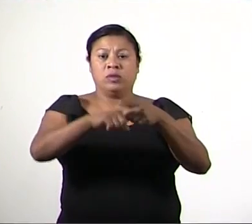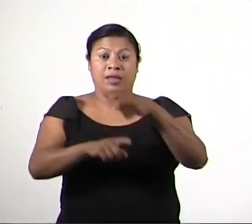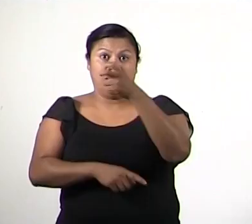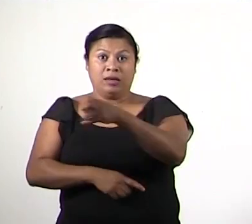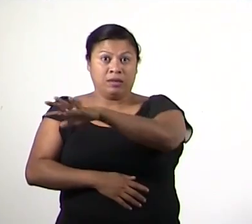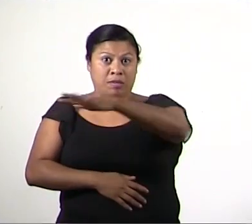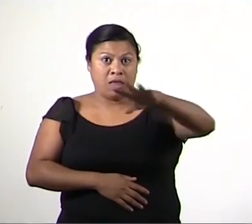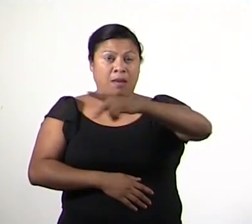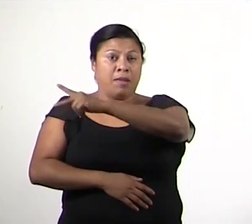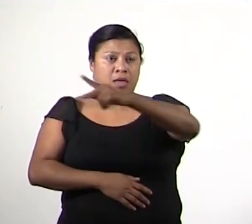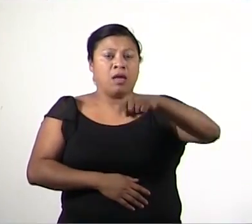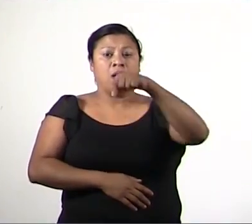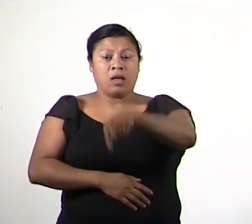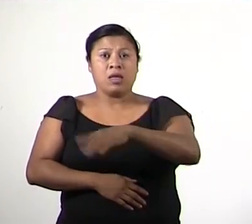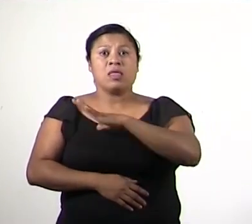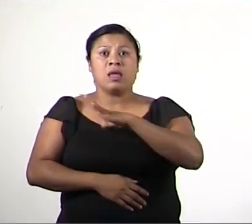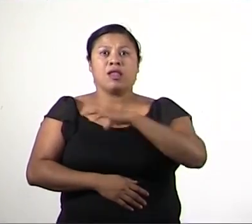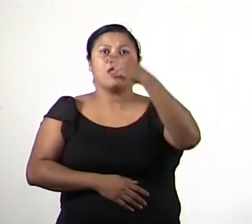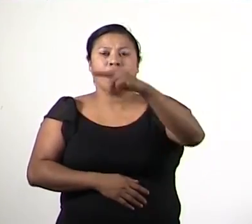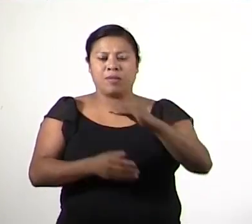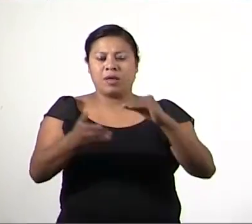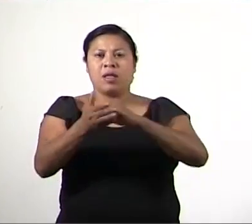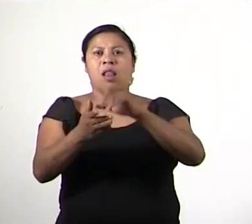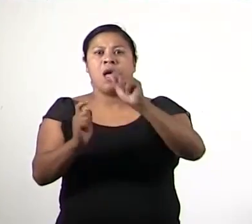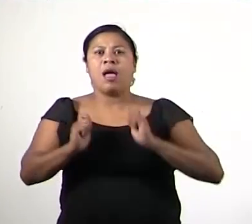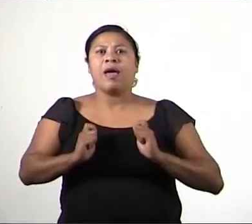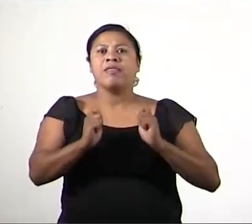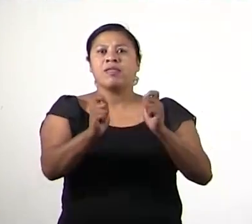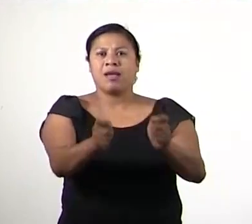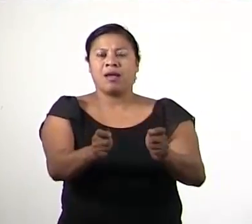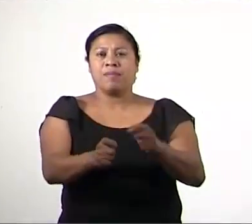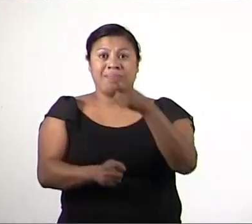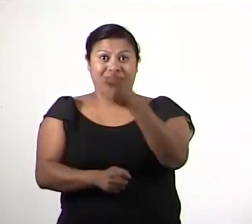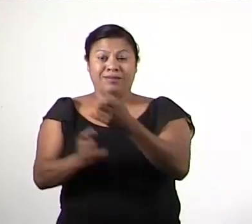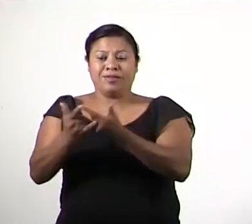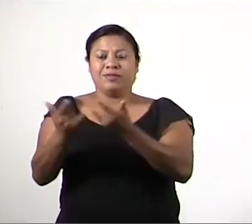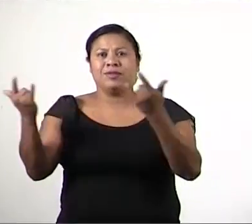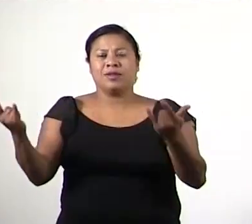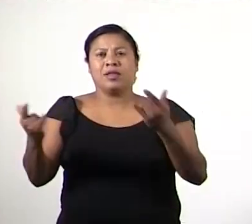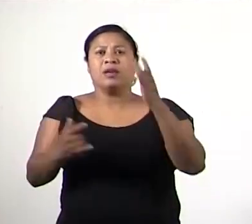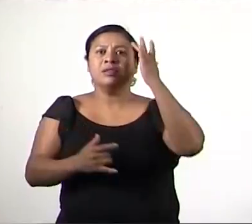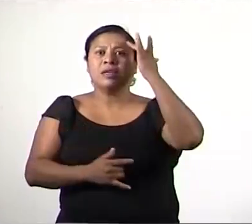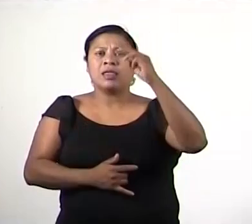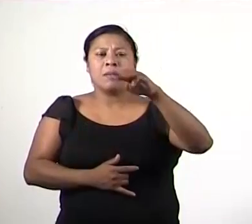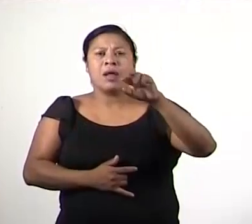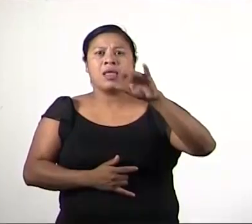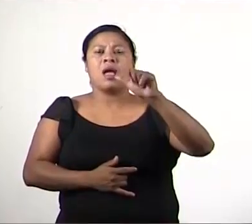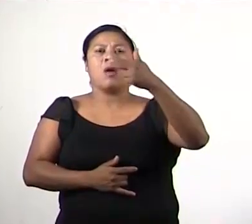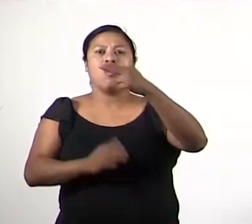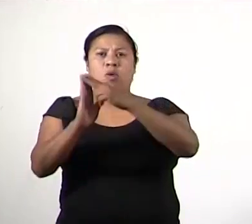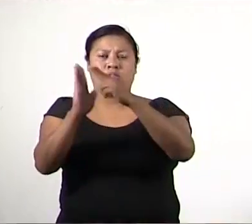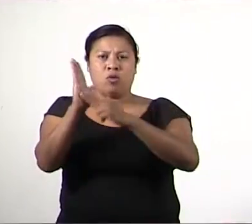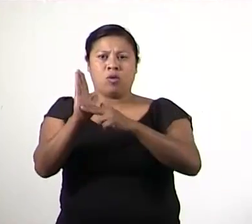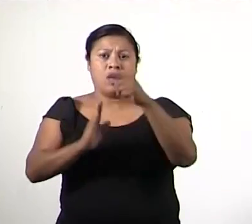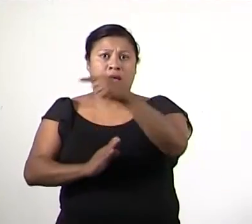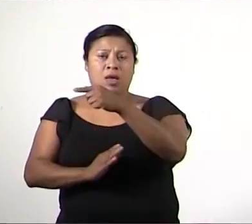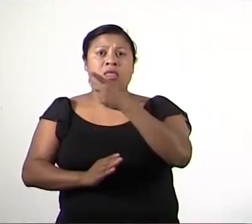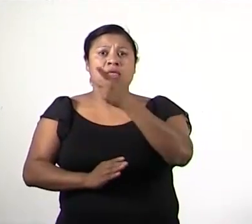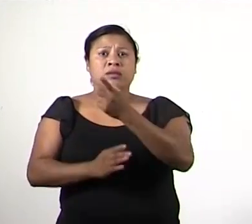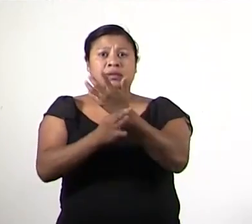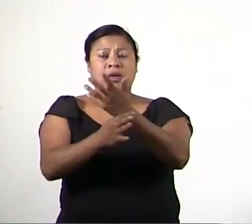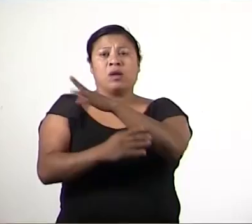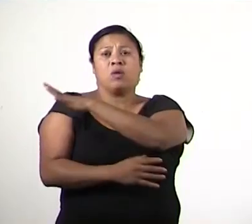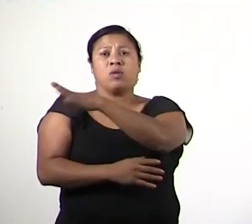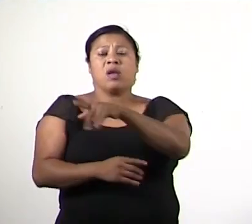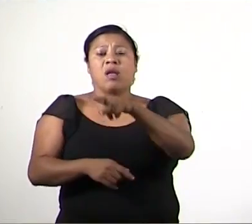Santa María Huatulco indican que el general pasó la noche amarrado al tronco de una ceiba derrumbada hace pocos años. Posteriormente, el general